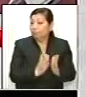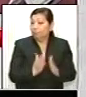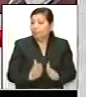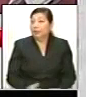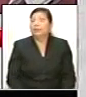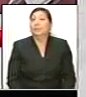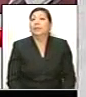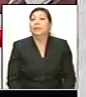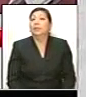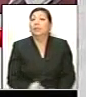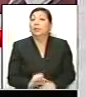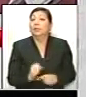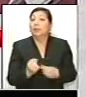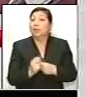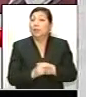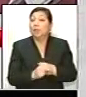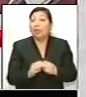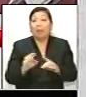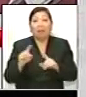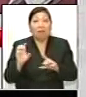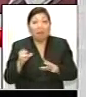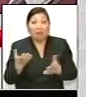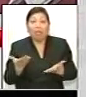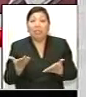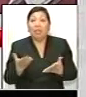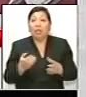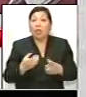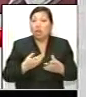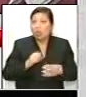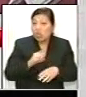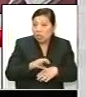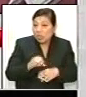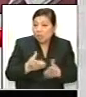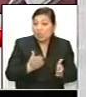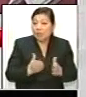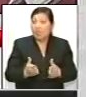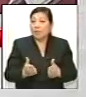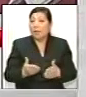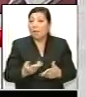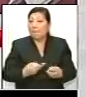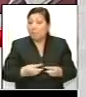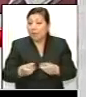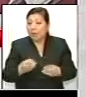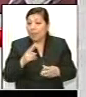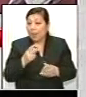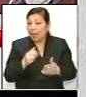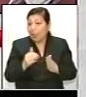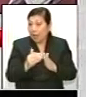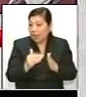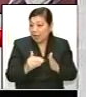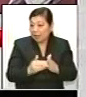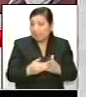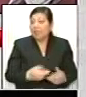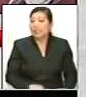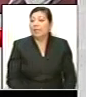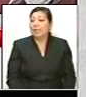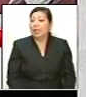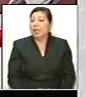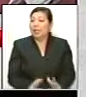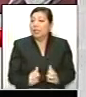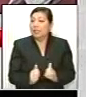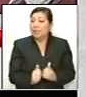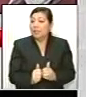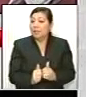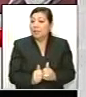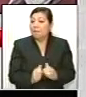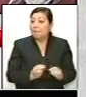organizaciones, es decir, Sociedad Nacional de Radio y Televisión, Consejo de Prensa Peruana, Coordinadora de Medios, Asociación Peruana de Agencias de Publicidad, Asociación de Agencias